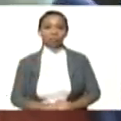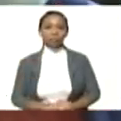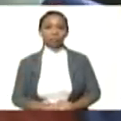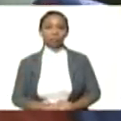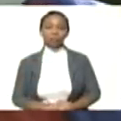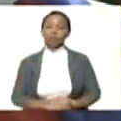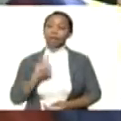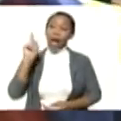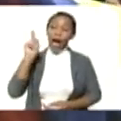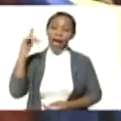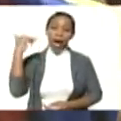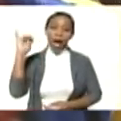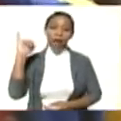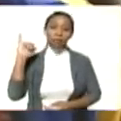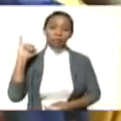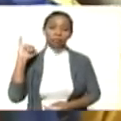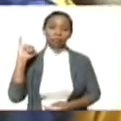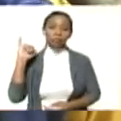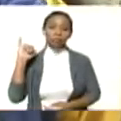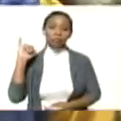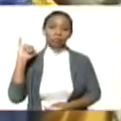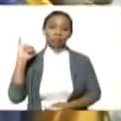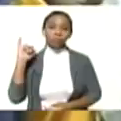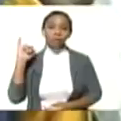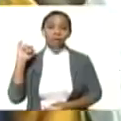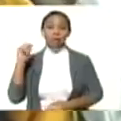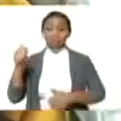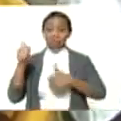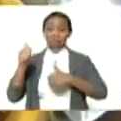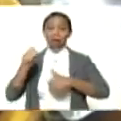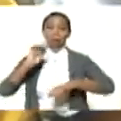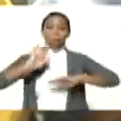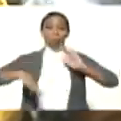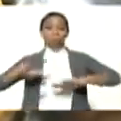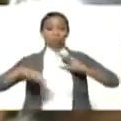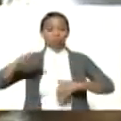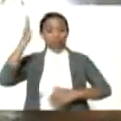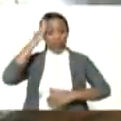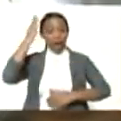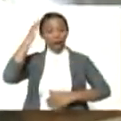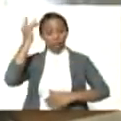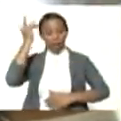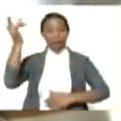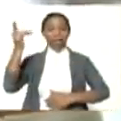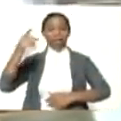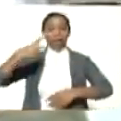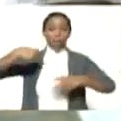Ahí estaba, buen bailador de tambor,